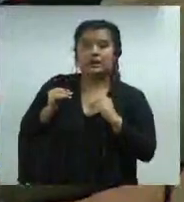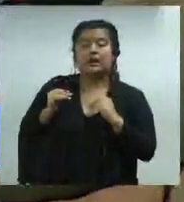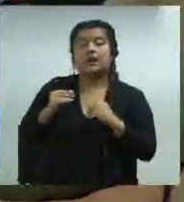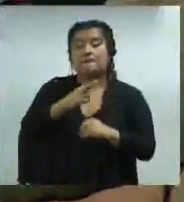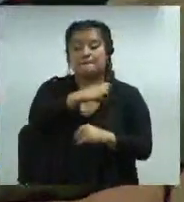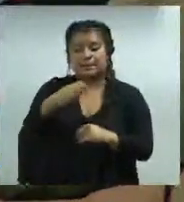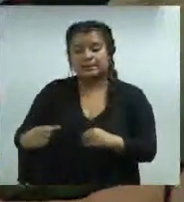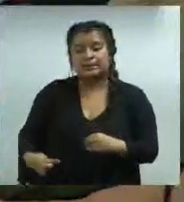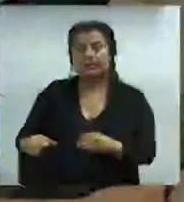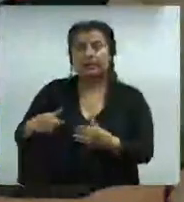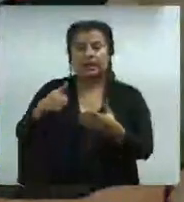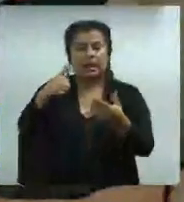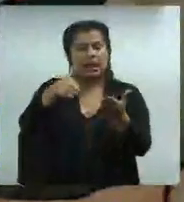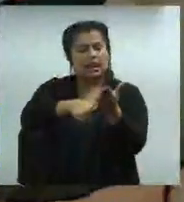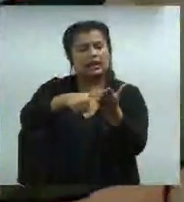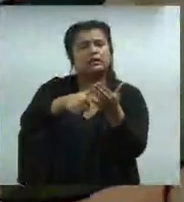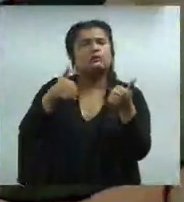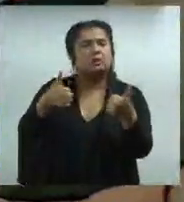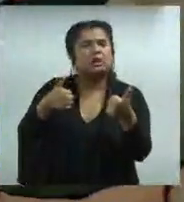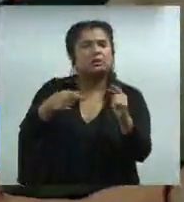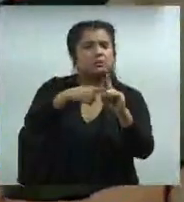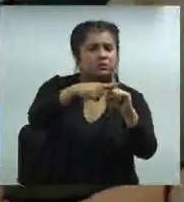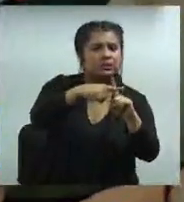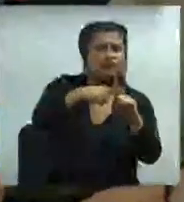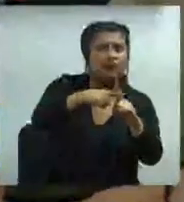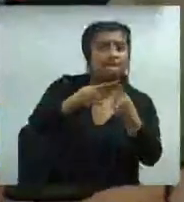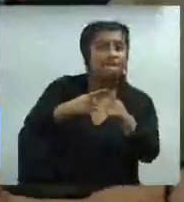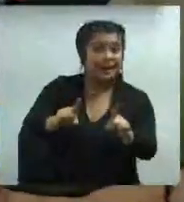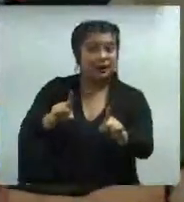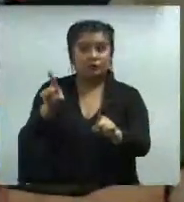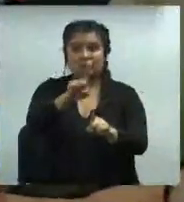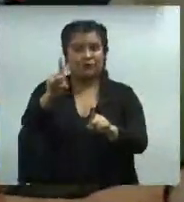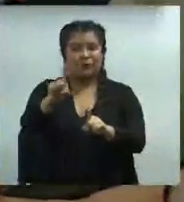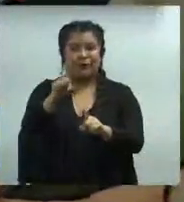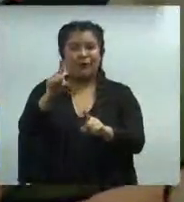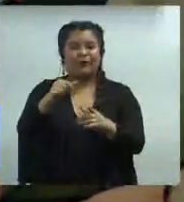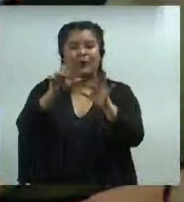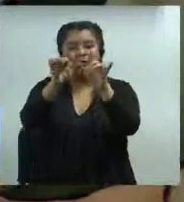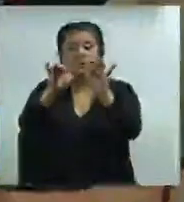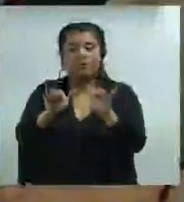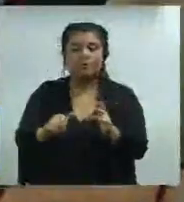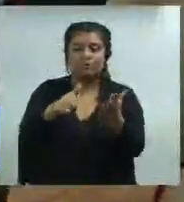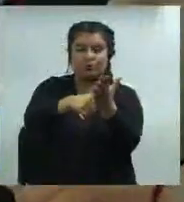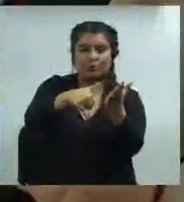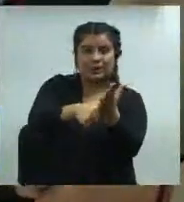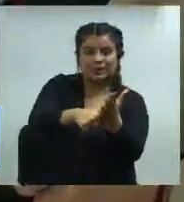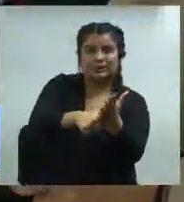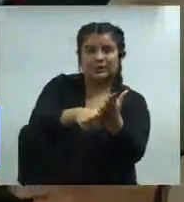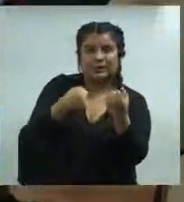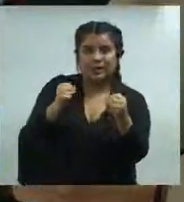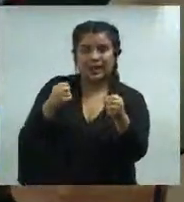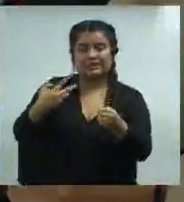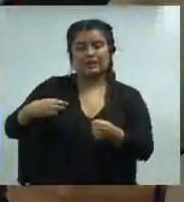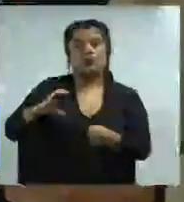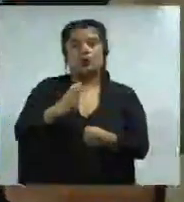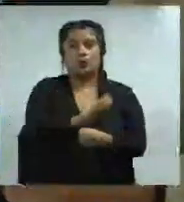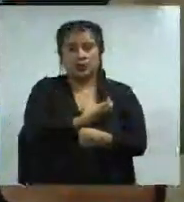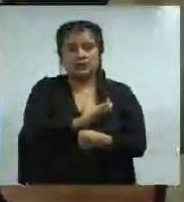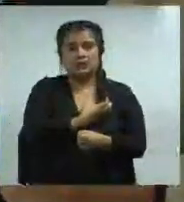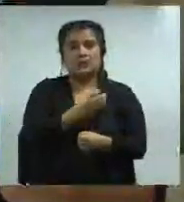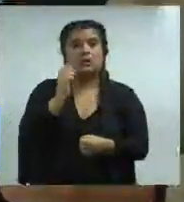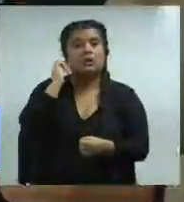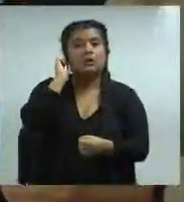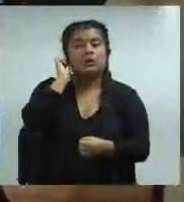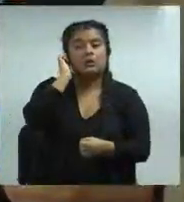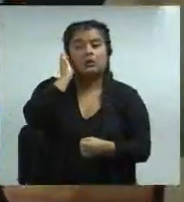considero que la carta es buena y es positiva, pero que no sea la única acción que hoy emprende el Congreso de la República. Yo pienso que este Congreso de la